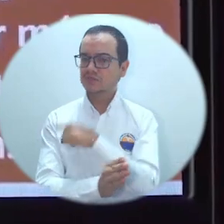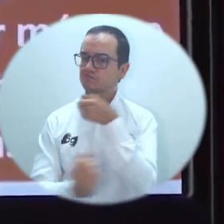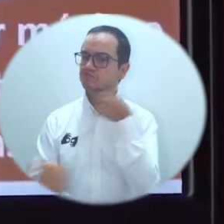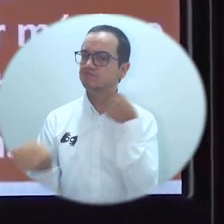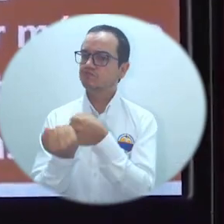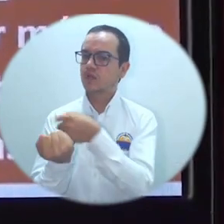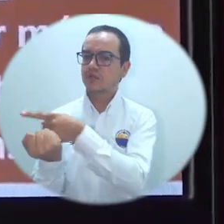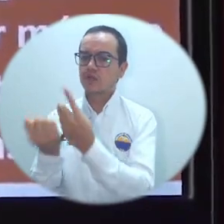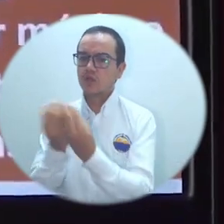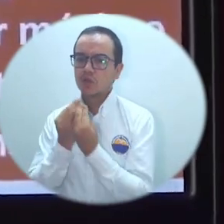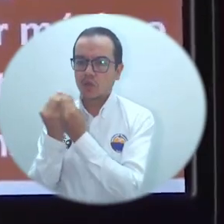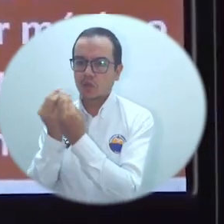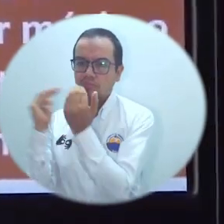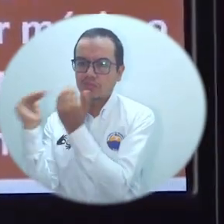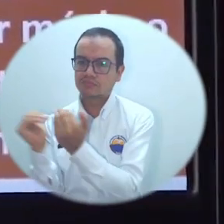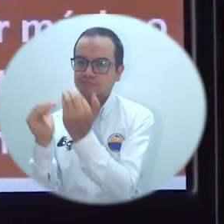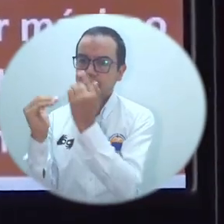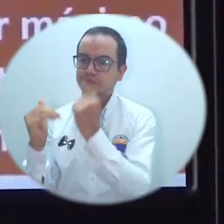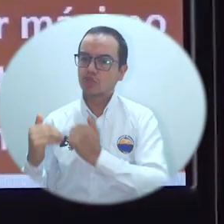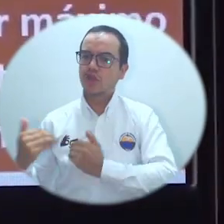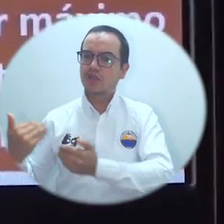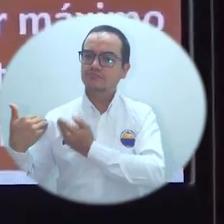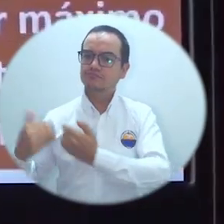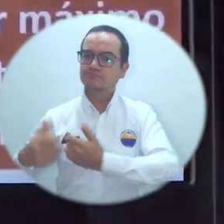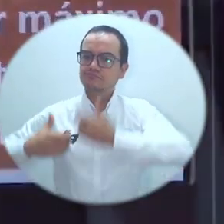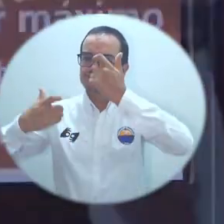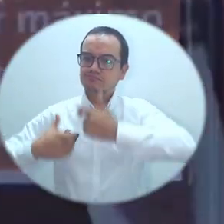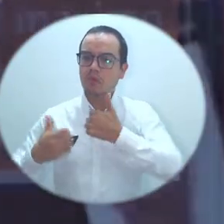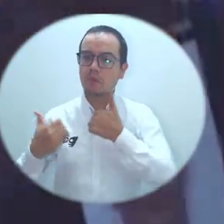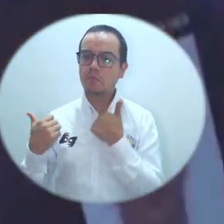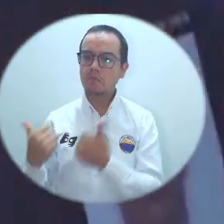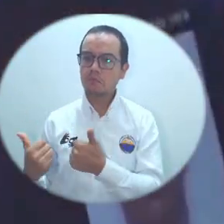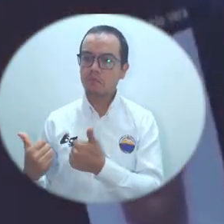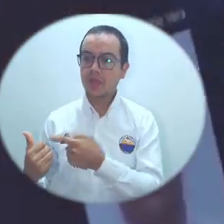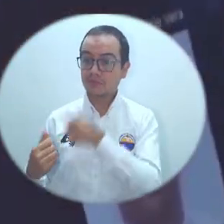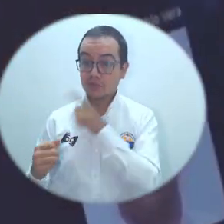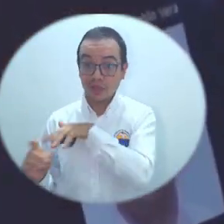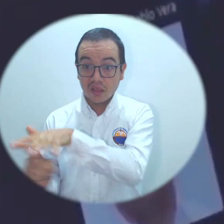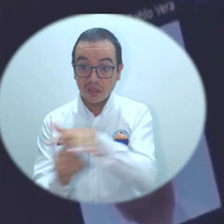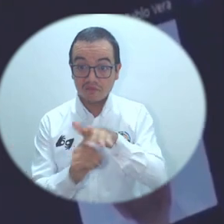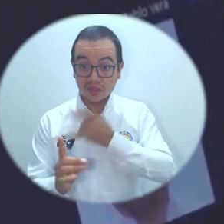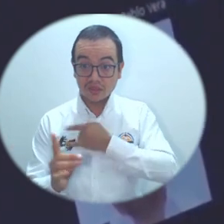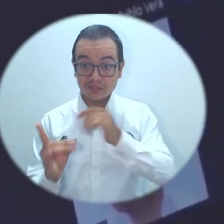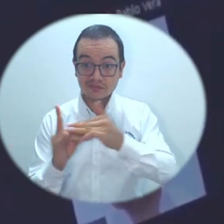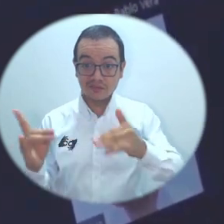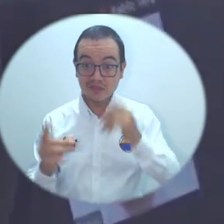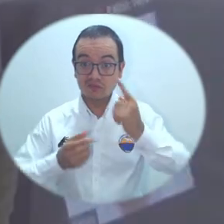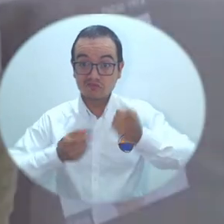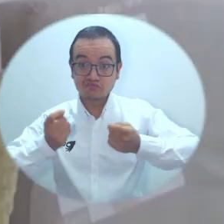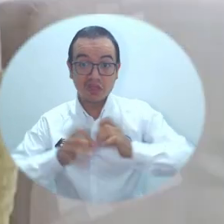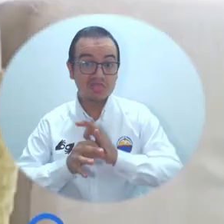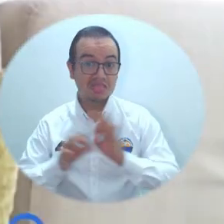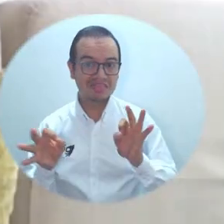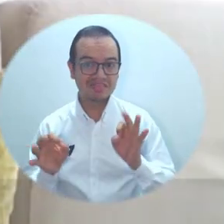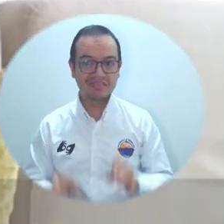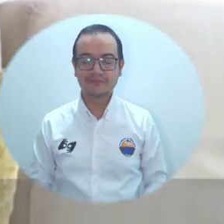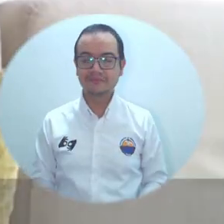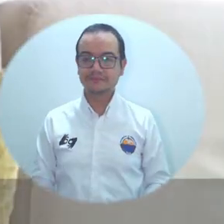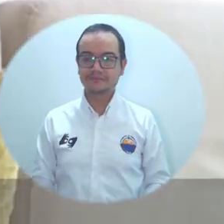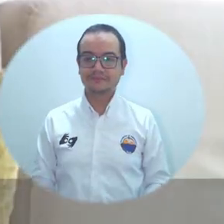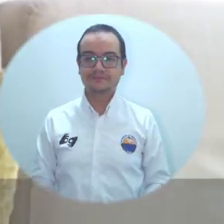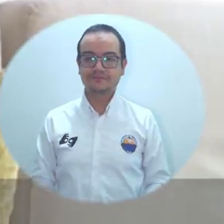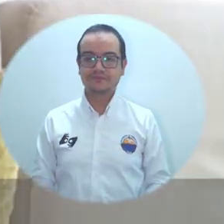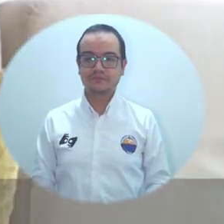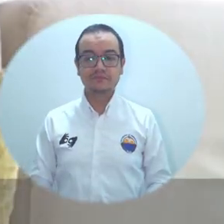sin afectar la institucionalidad ni el funcionamiento de la Universidad de Magdalena. Rechazo